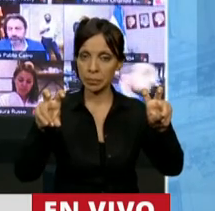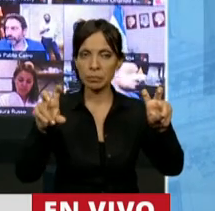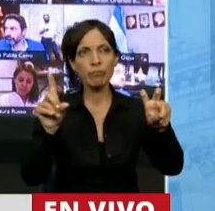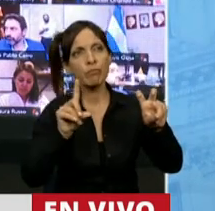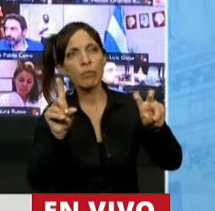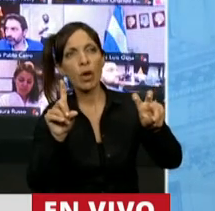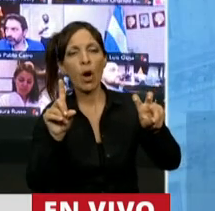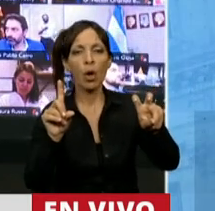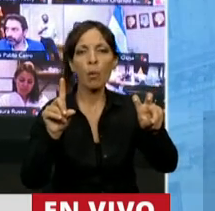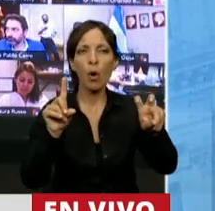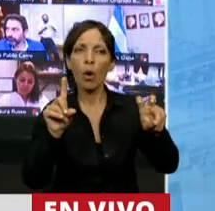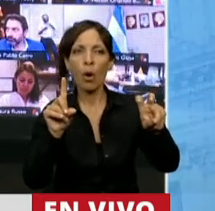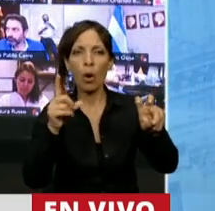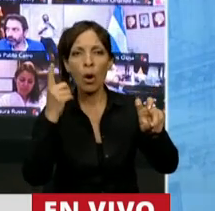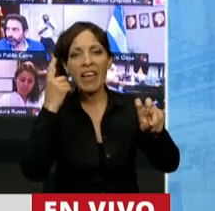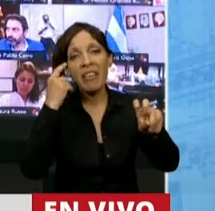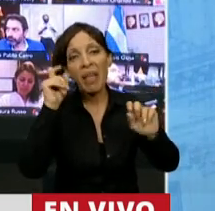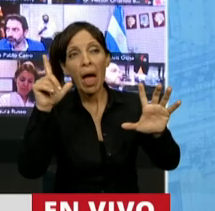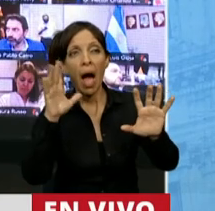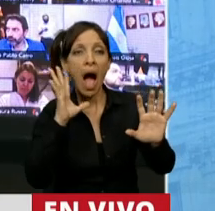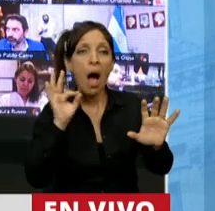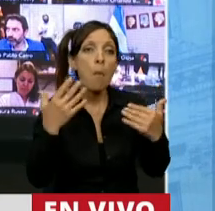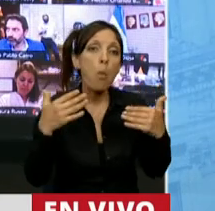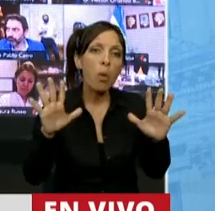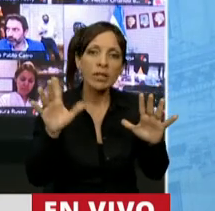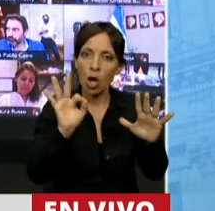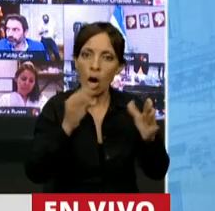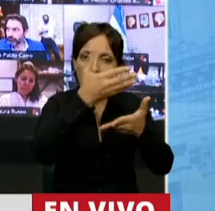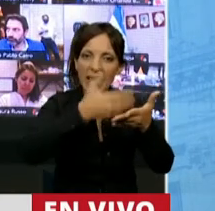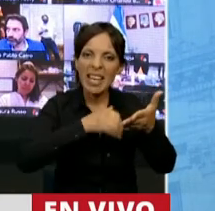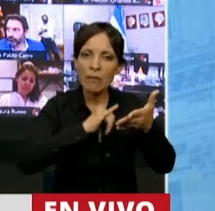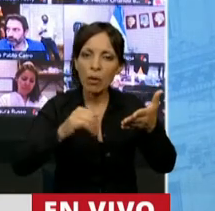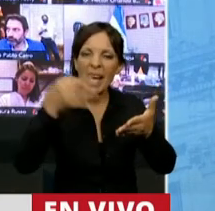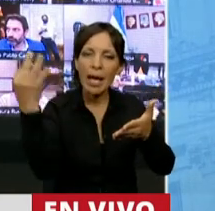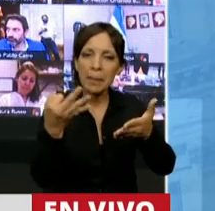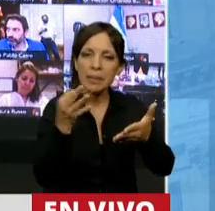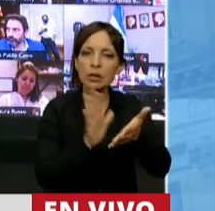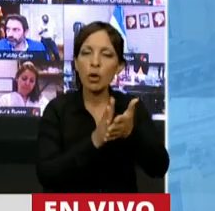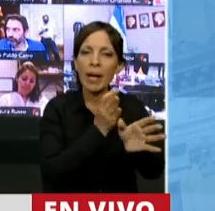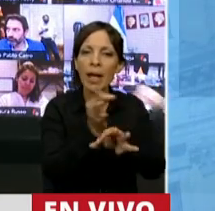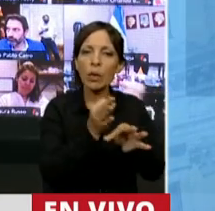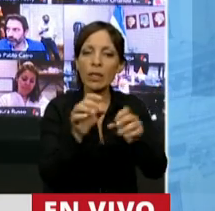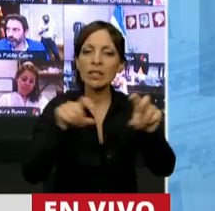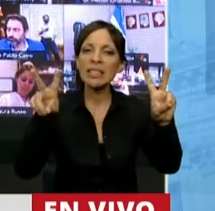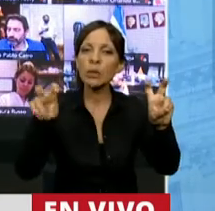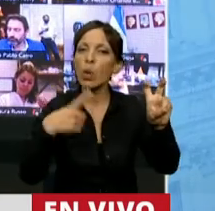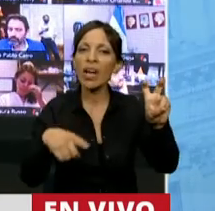una conjetura o una hipótesis, sino un informe especial de educación, y el título